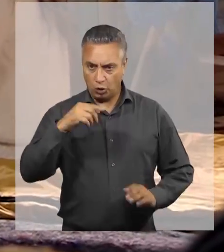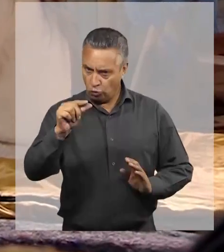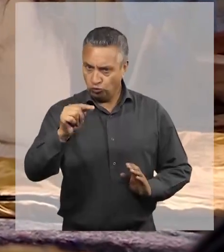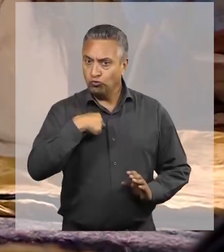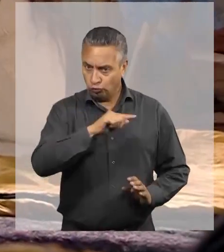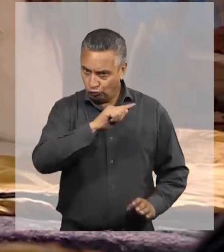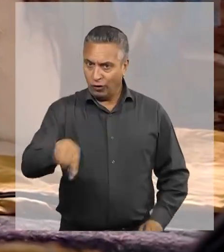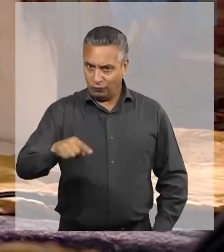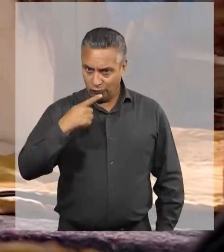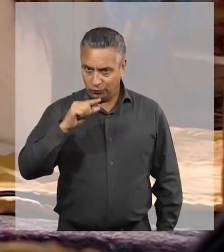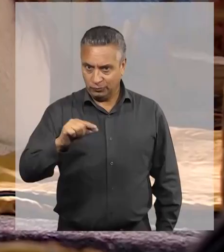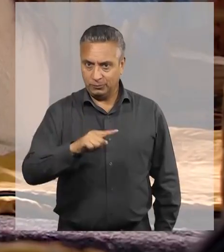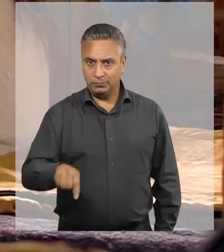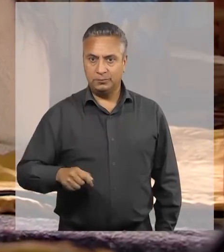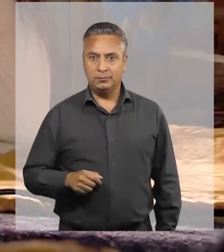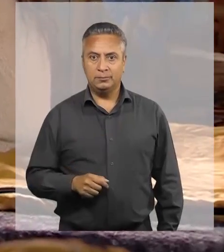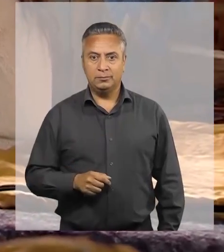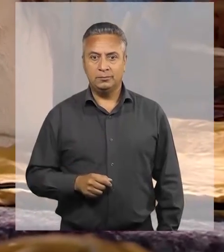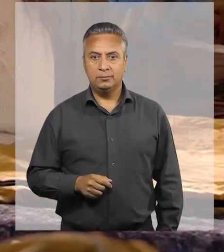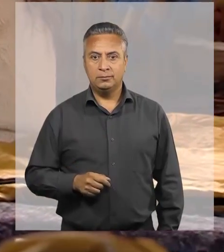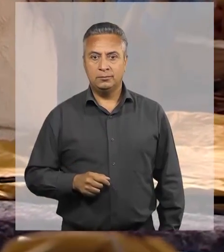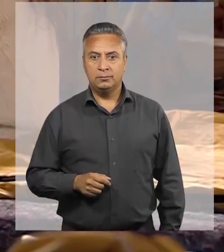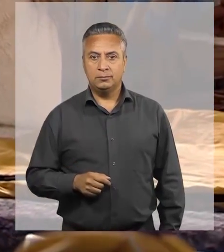Ah, ya. Vuelvo enseguida.